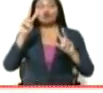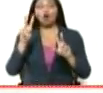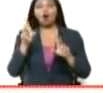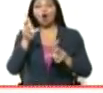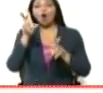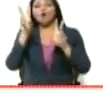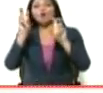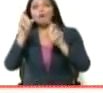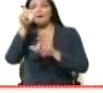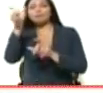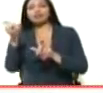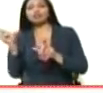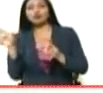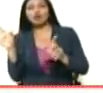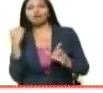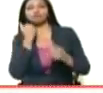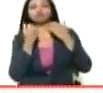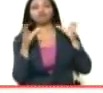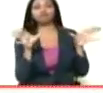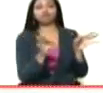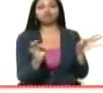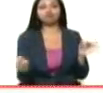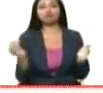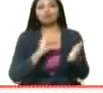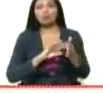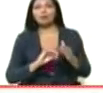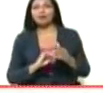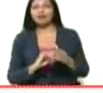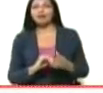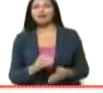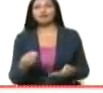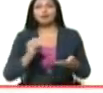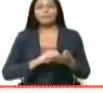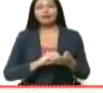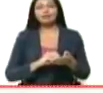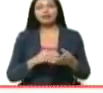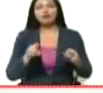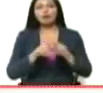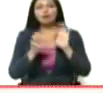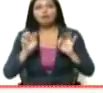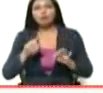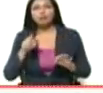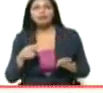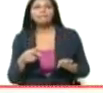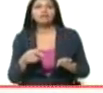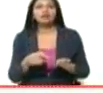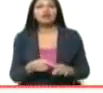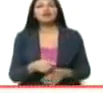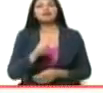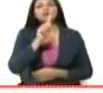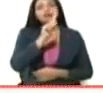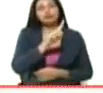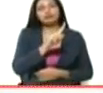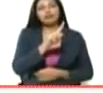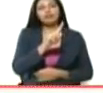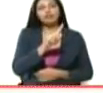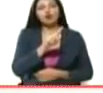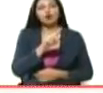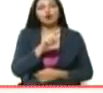total de 159 casos en todo nuestro territorio nacional. Vamos a dar